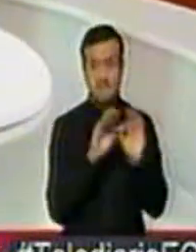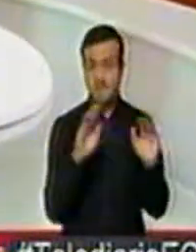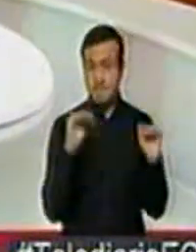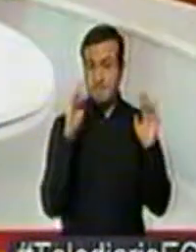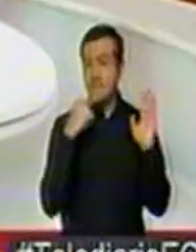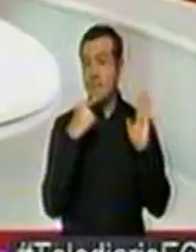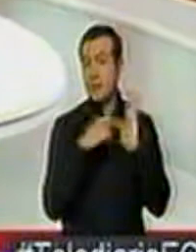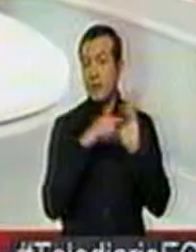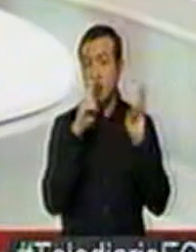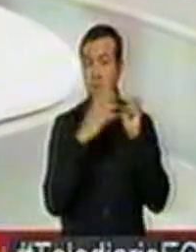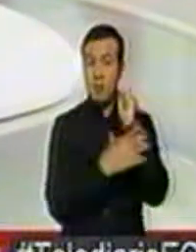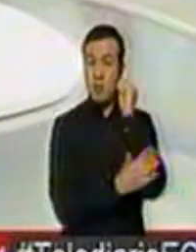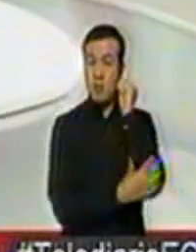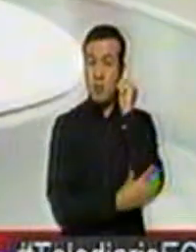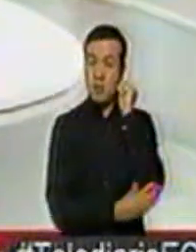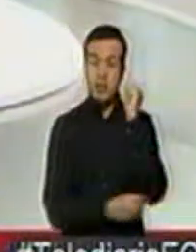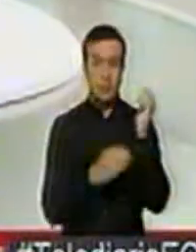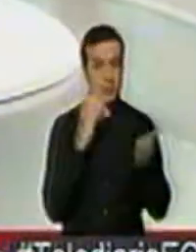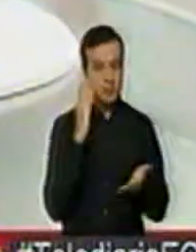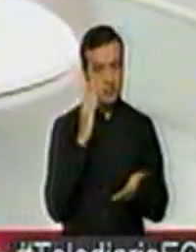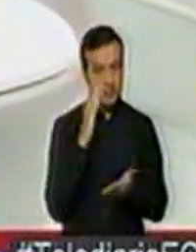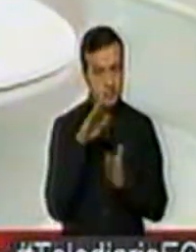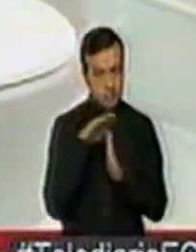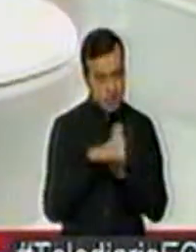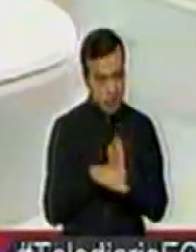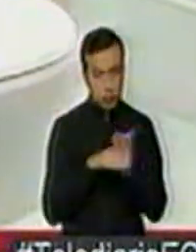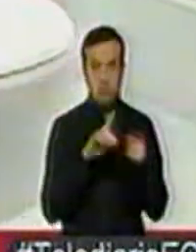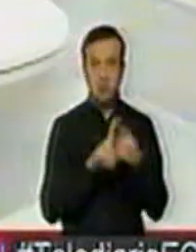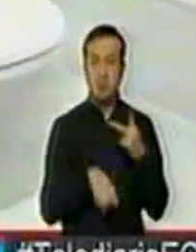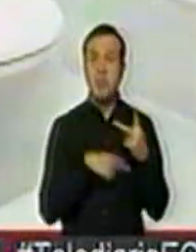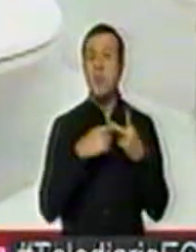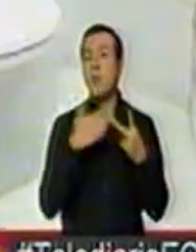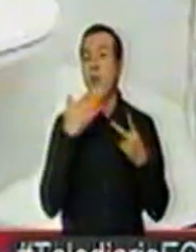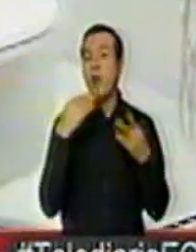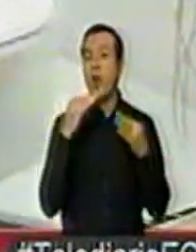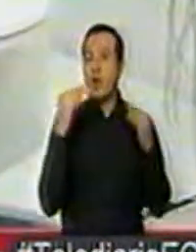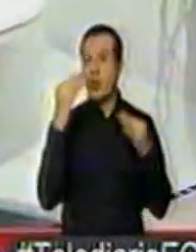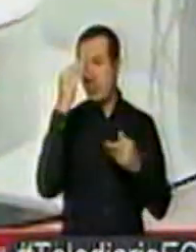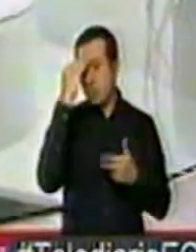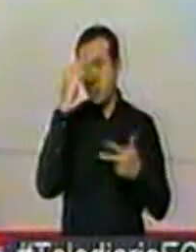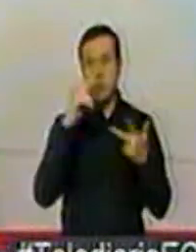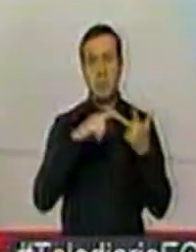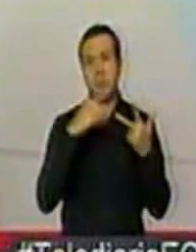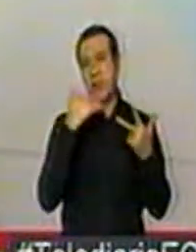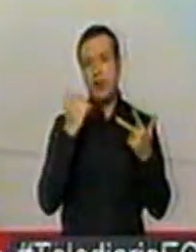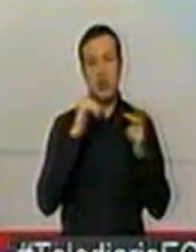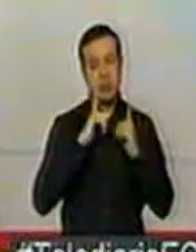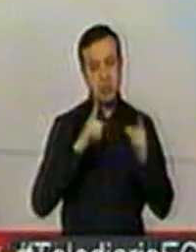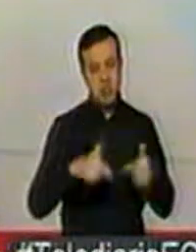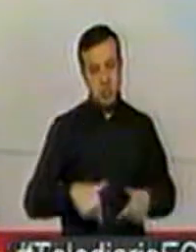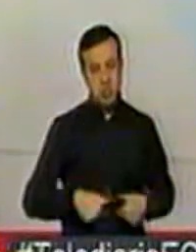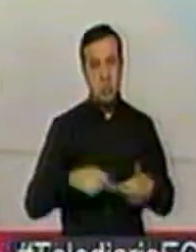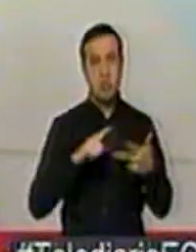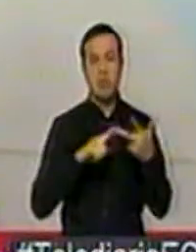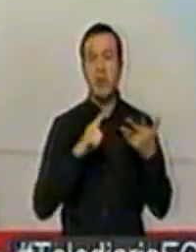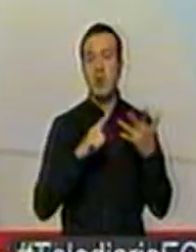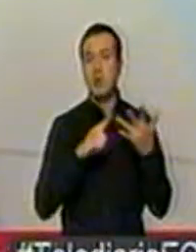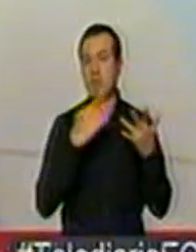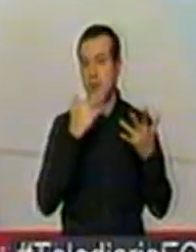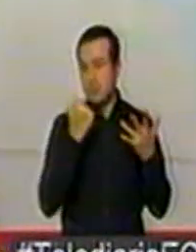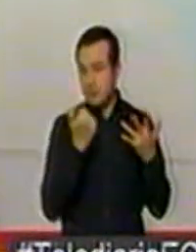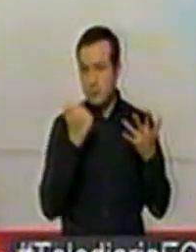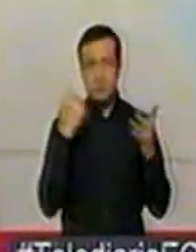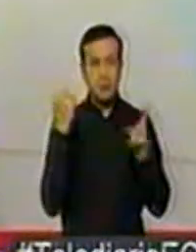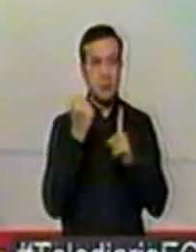de reducción de la pobreza, el tema de mejoramiento de la calidad educativa, de salud, el tema de reducción de los índices